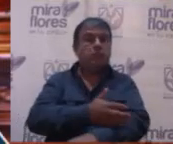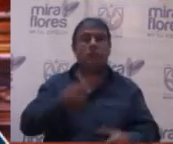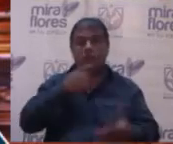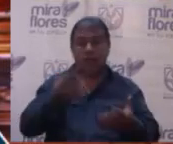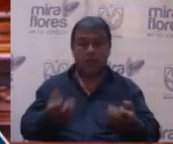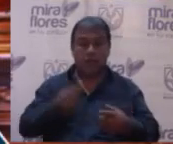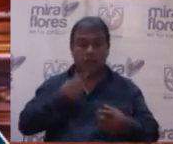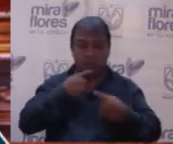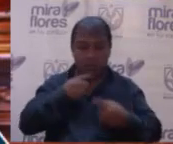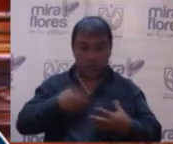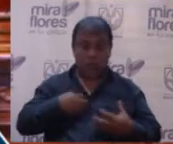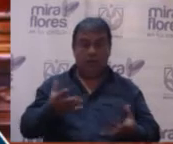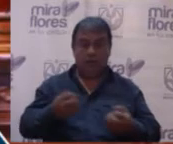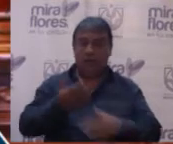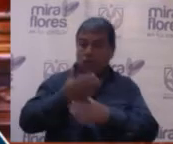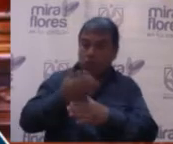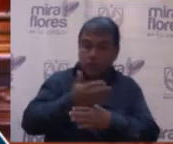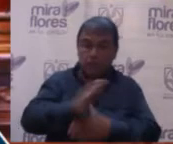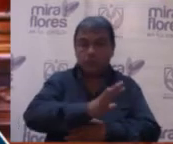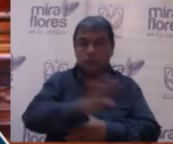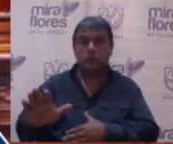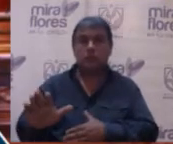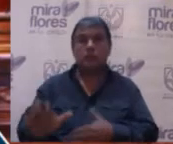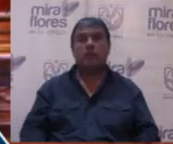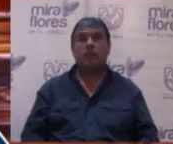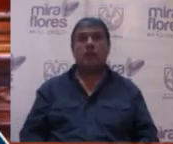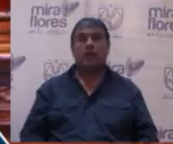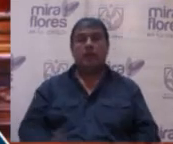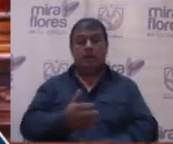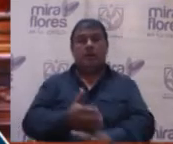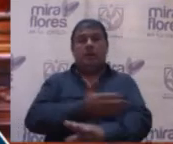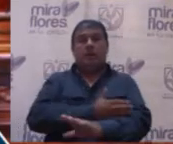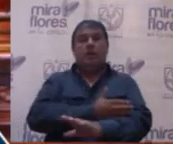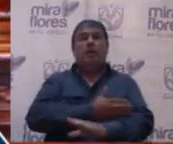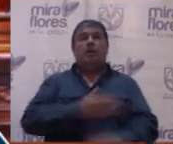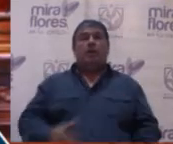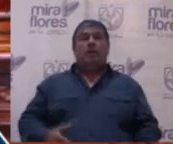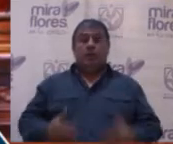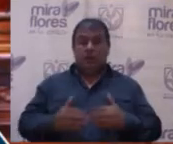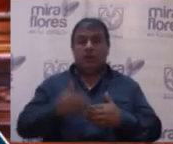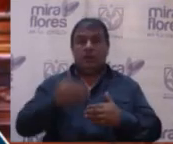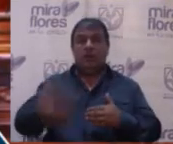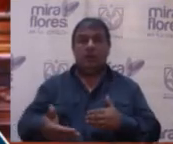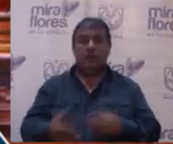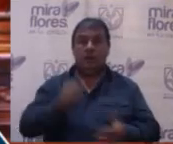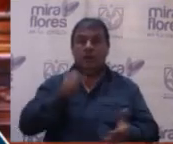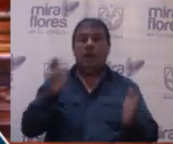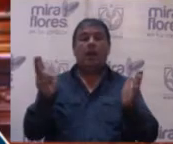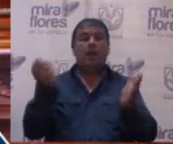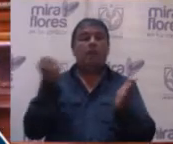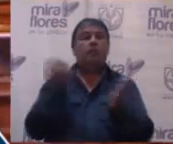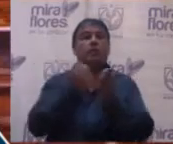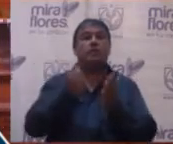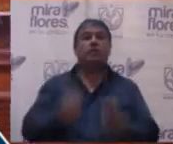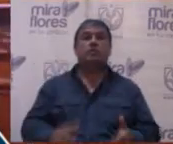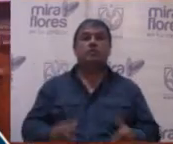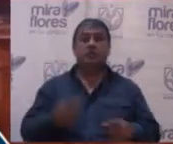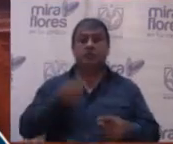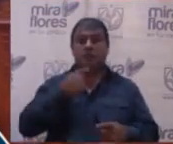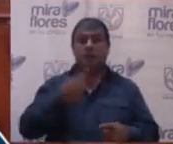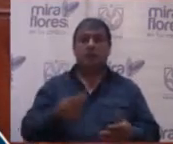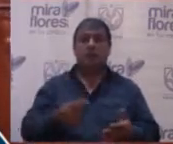algo que quería de todas maneras poder compartir con ustedes antes de pasar a la aprobación